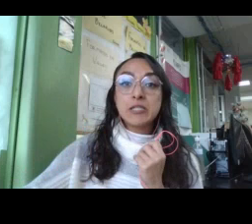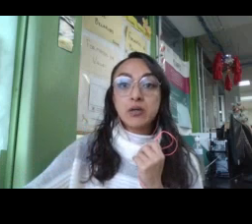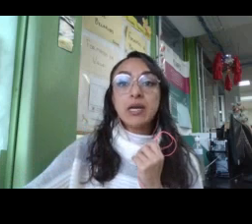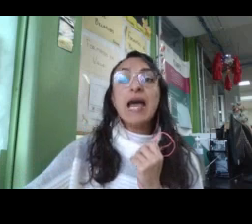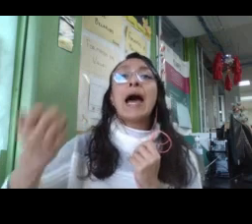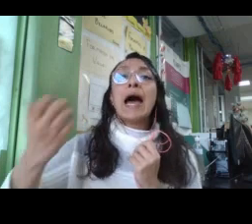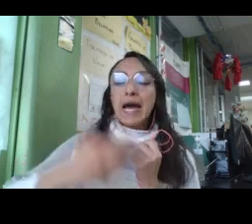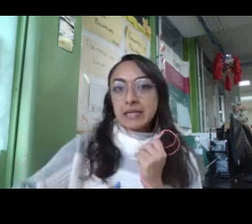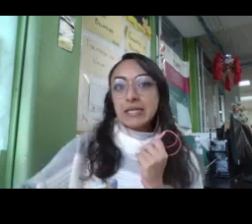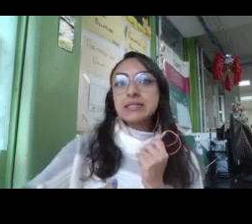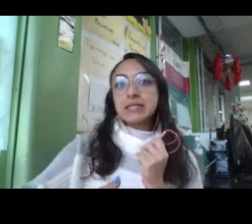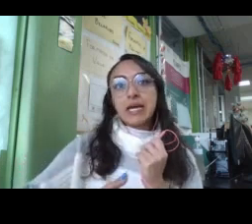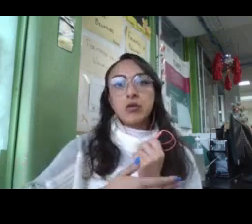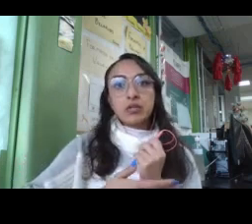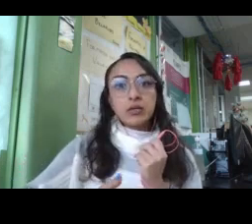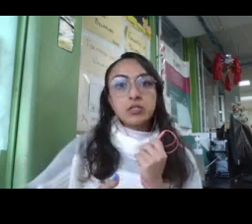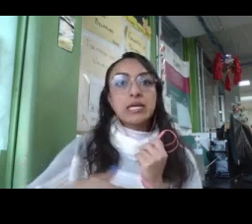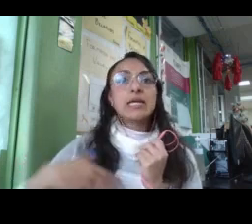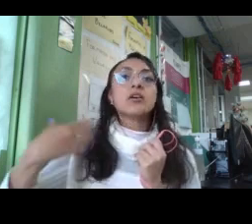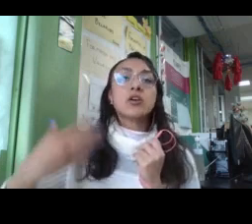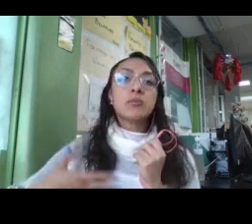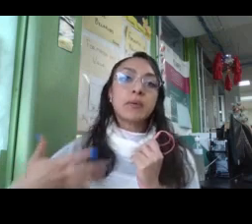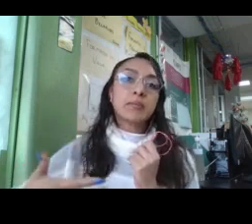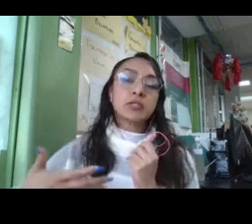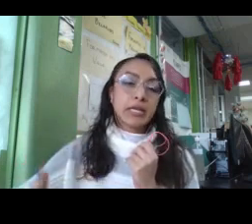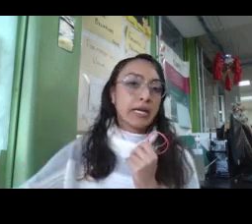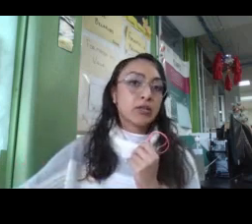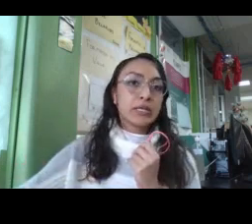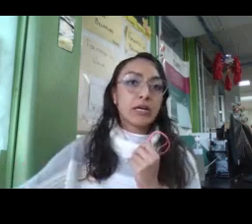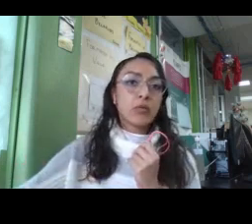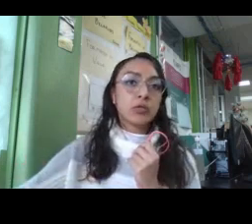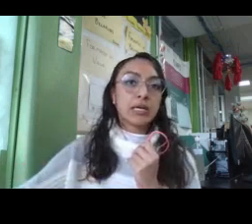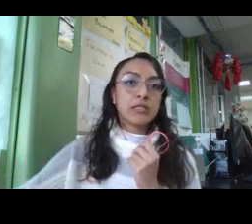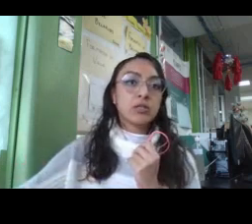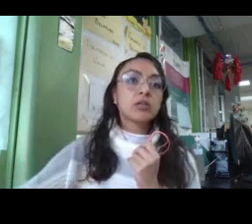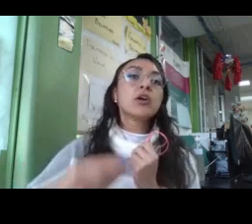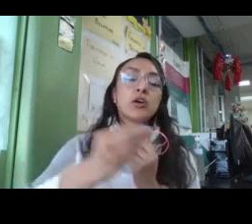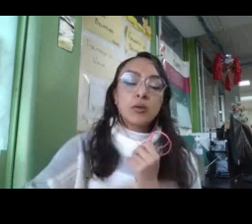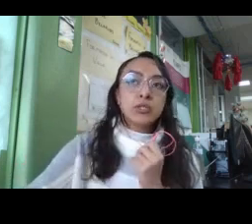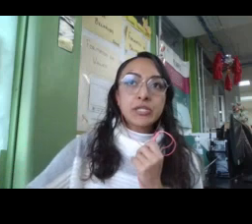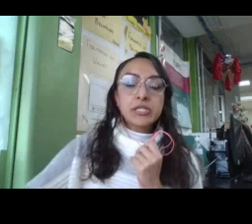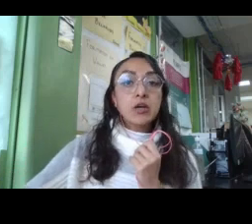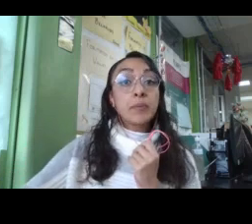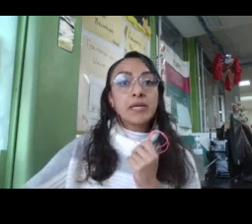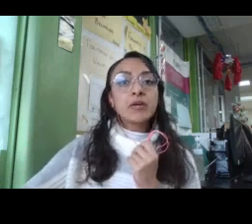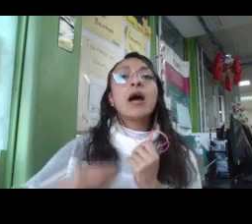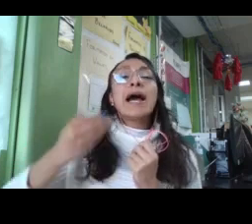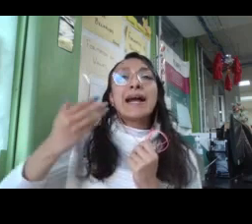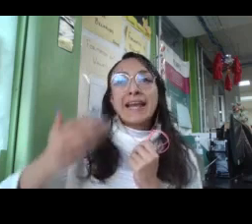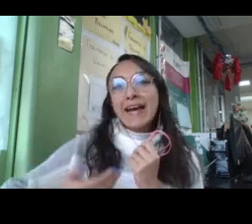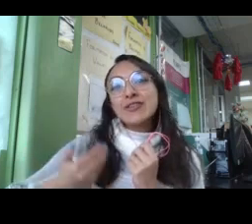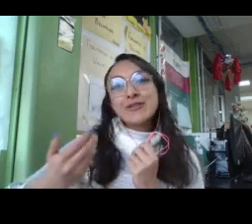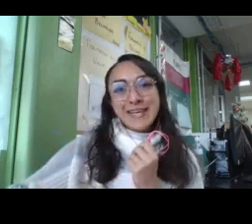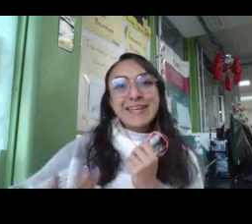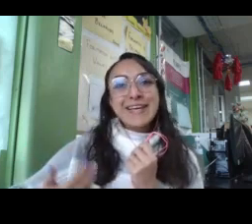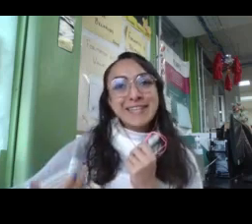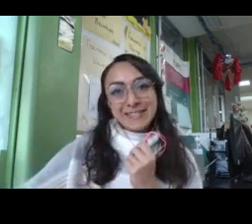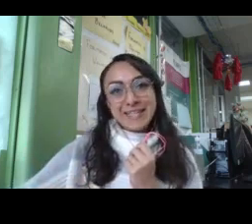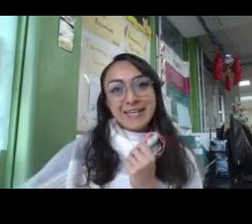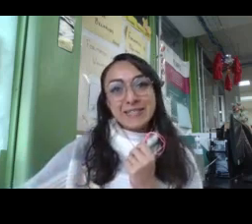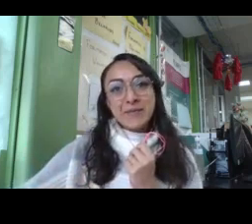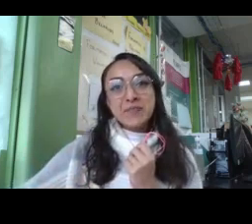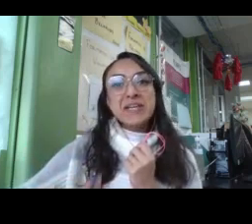del español antes que a otra cosa. ¿Cómo vamos creando esta comunicación? Como nos decía el compañero, creando